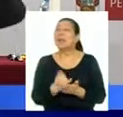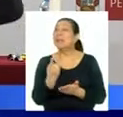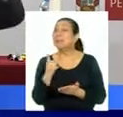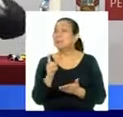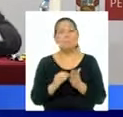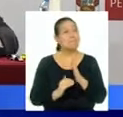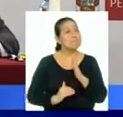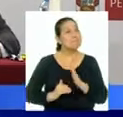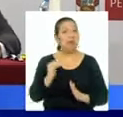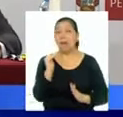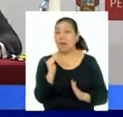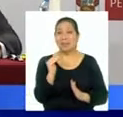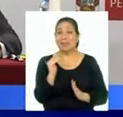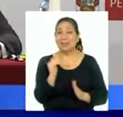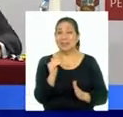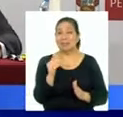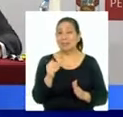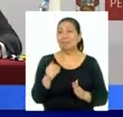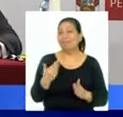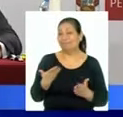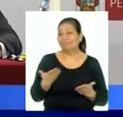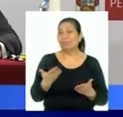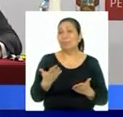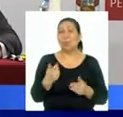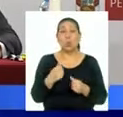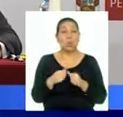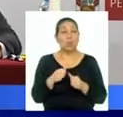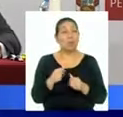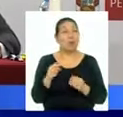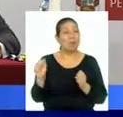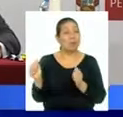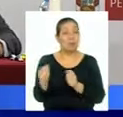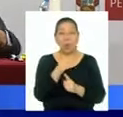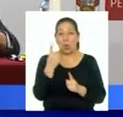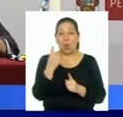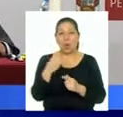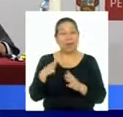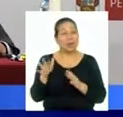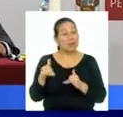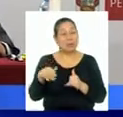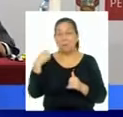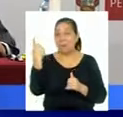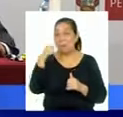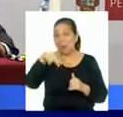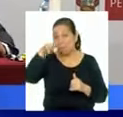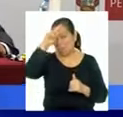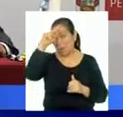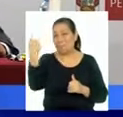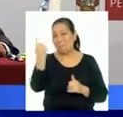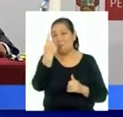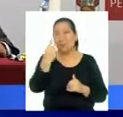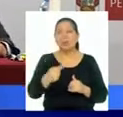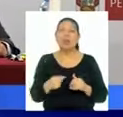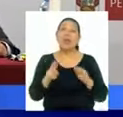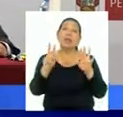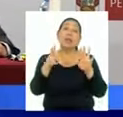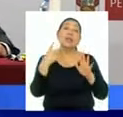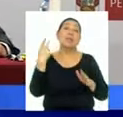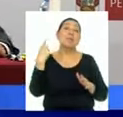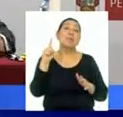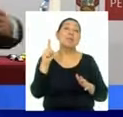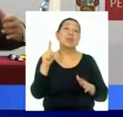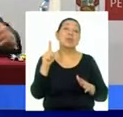es el más grande en número de drogas destruidas de una sola vez en la historia del Perú. Se incautó más de 17